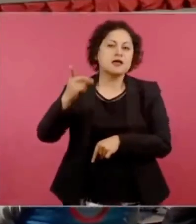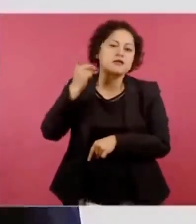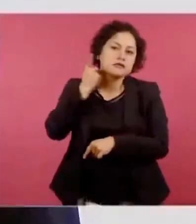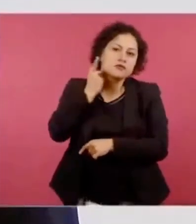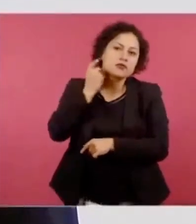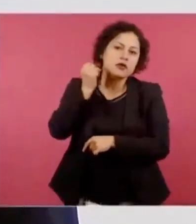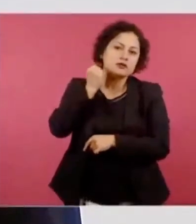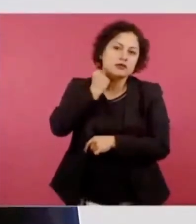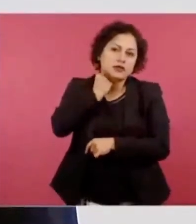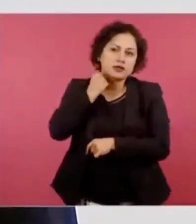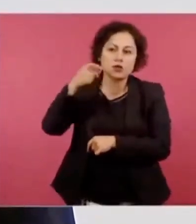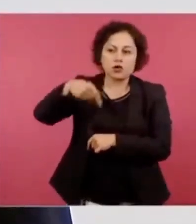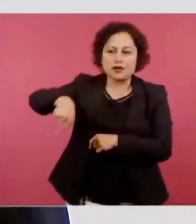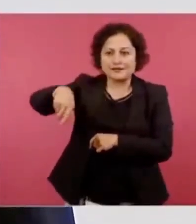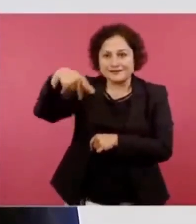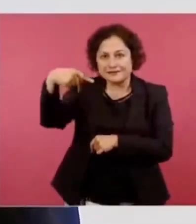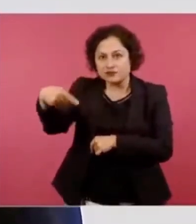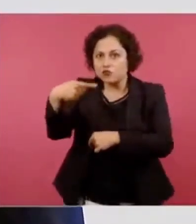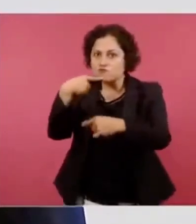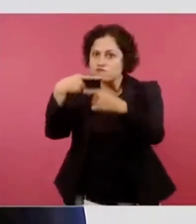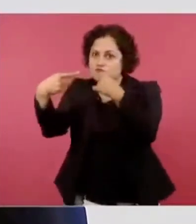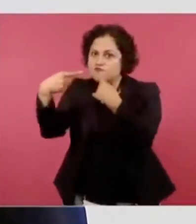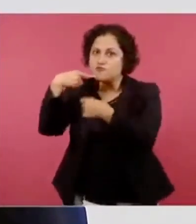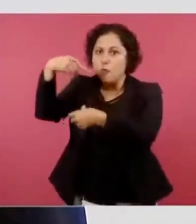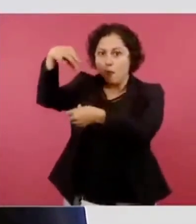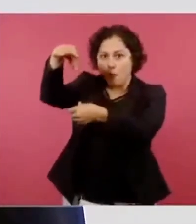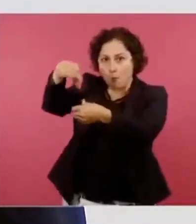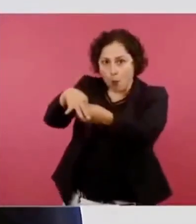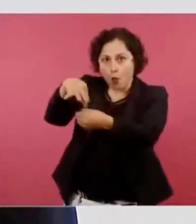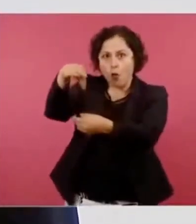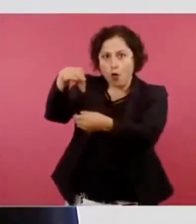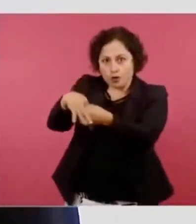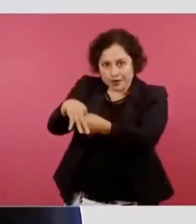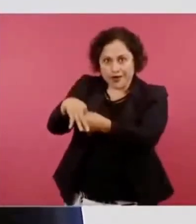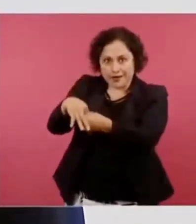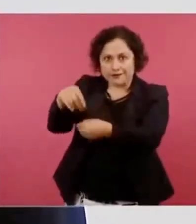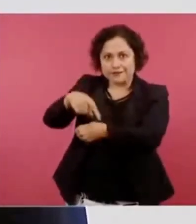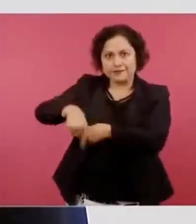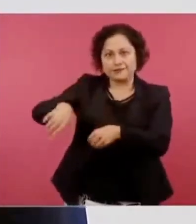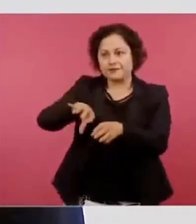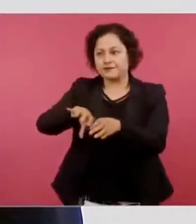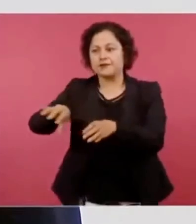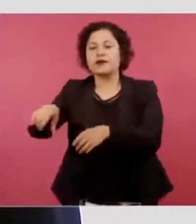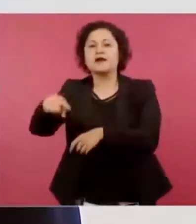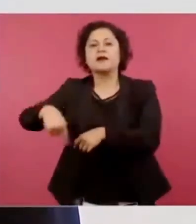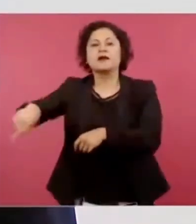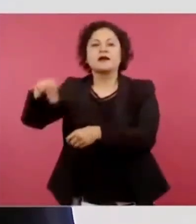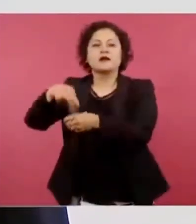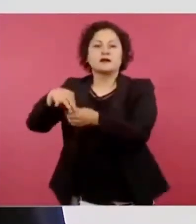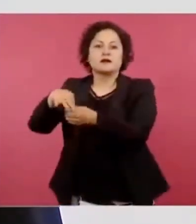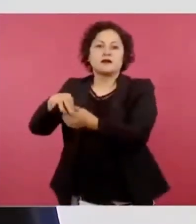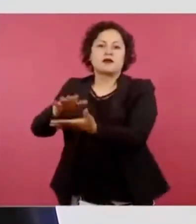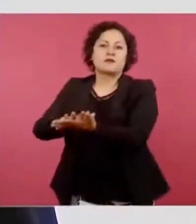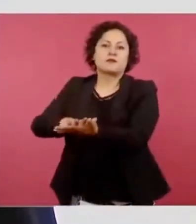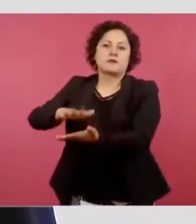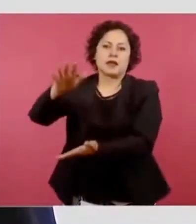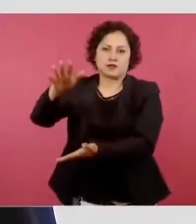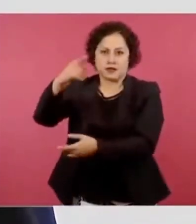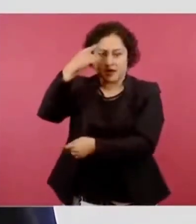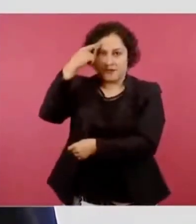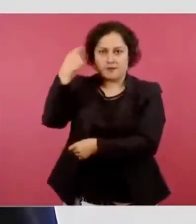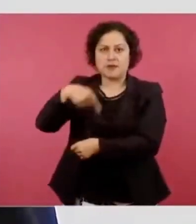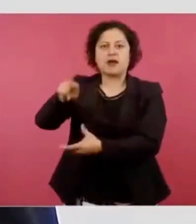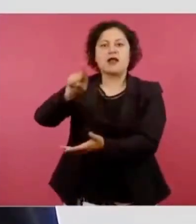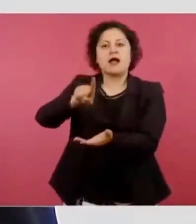los senadores con 2/3 partes con la ratificación de la mayoría de los